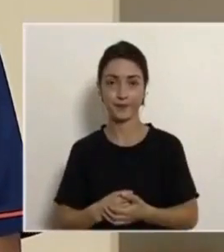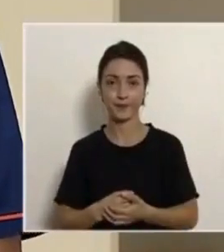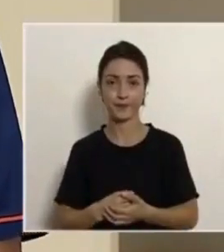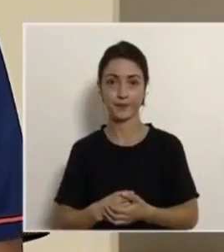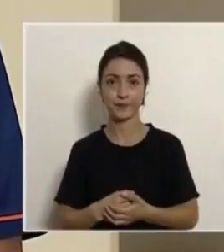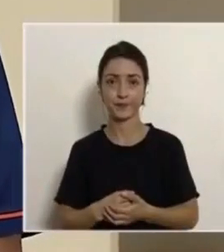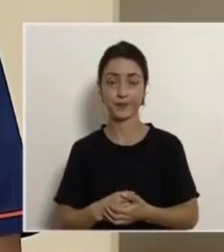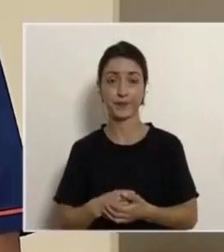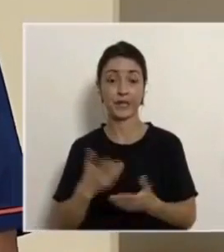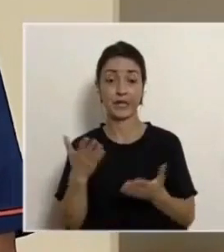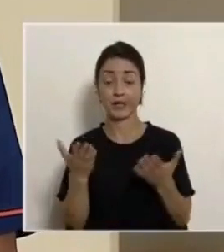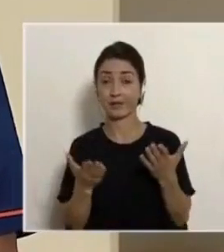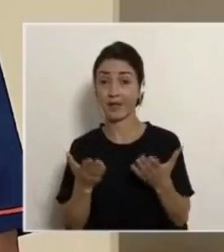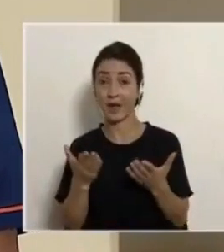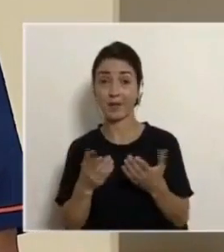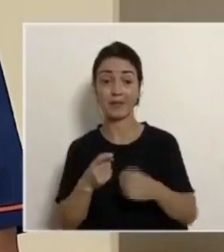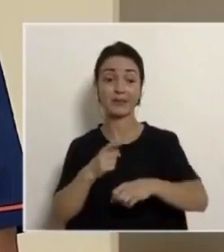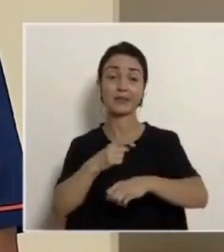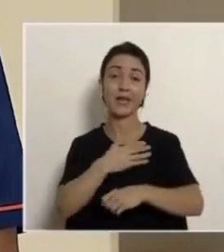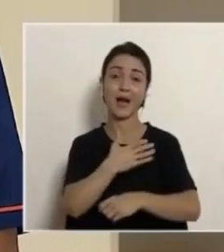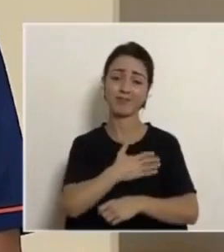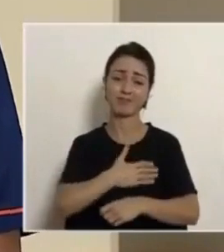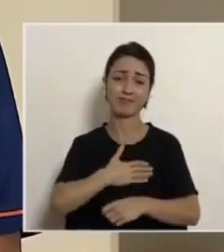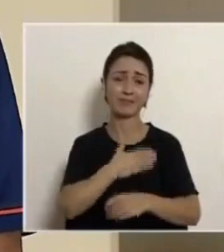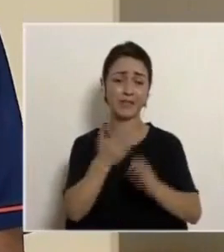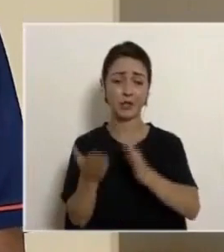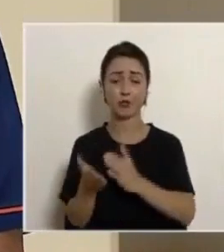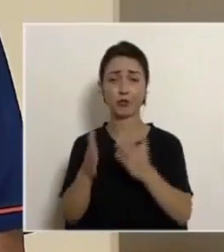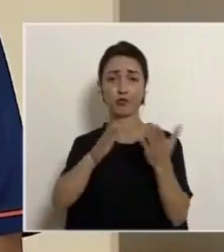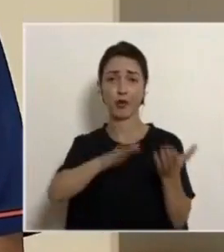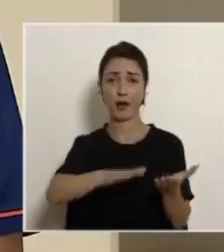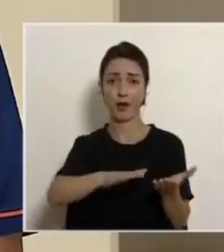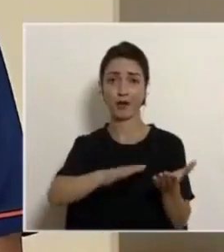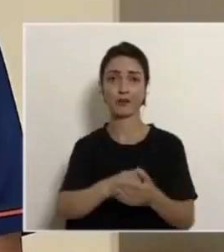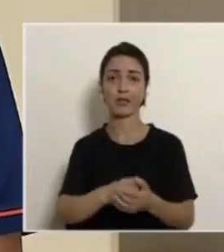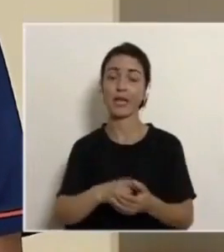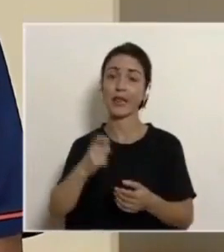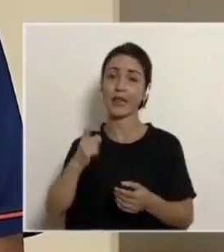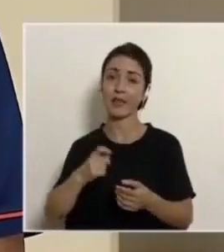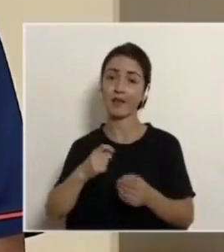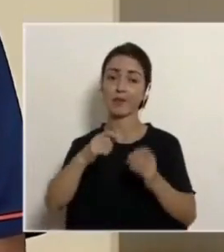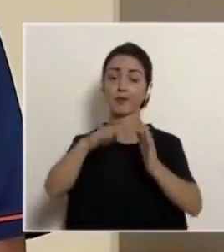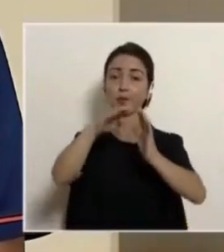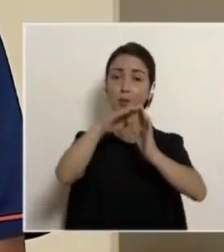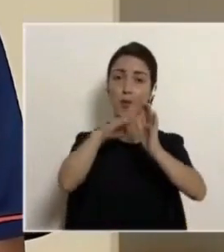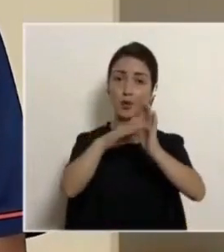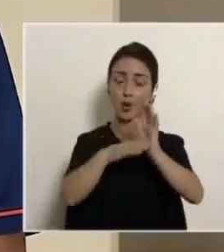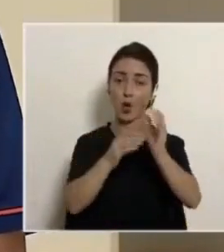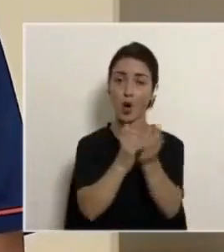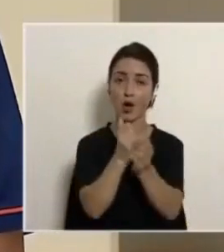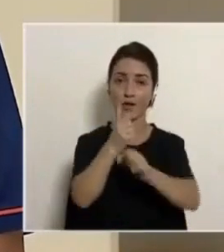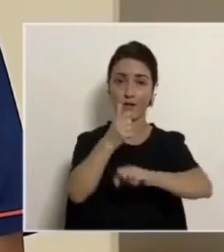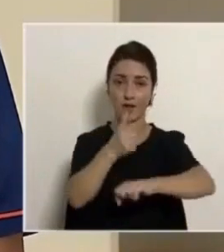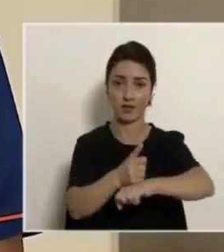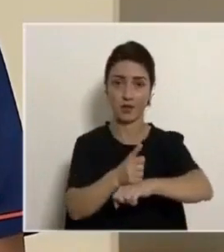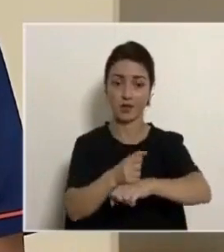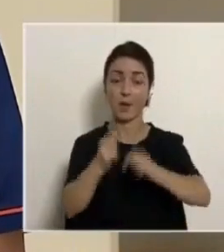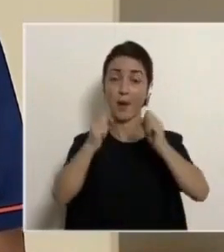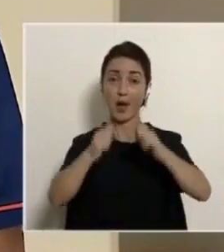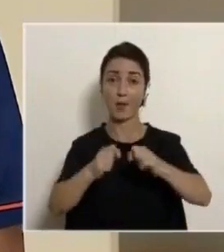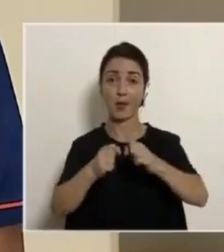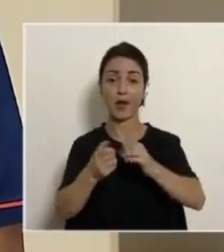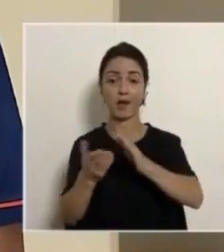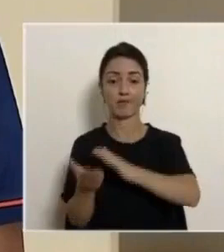hasta en la despedida que tengamos que darle a un ser querido en un funeral, tenemos que aplicar los protocolos establecidos para poder